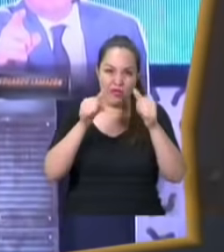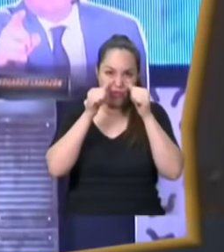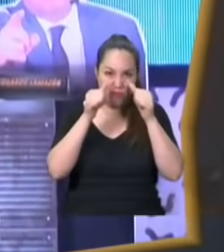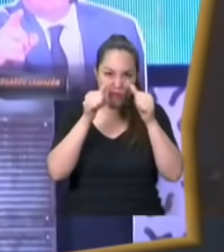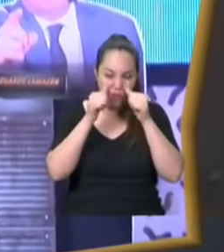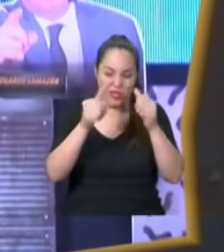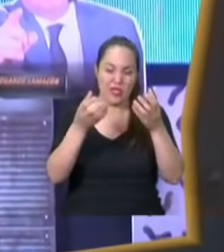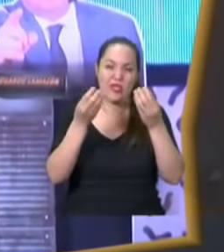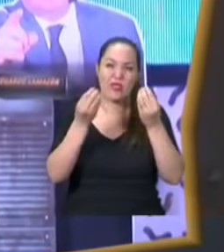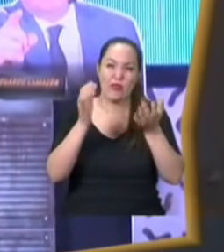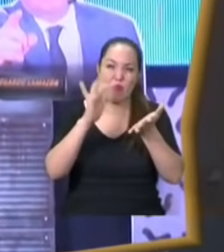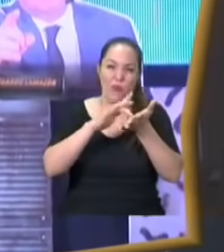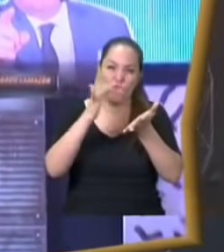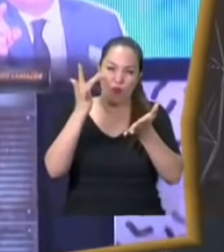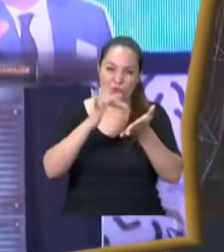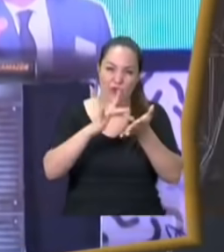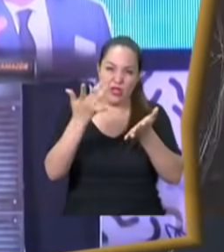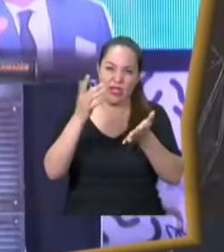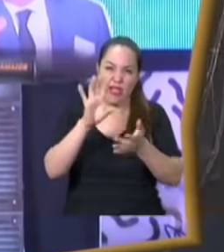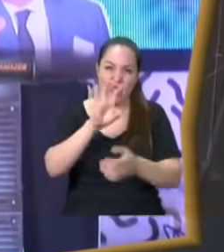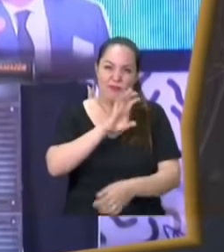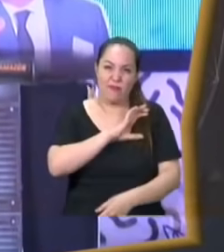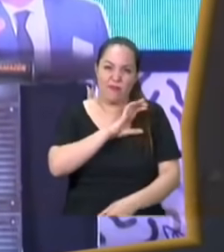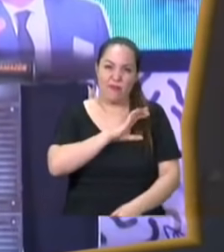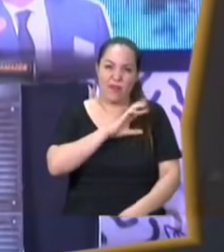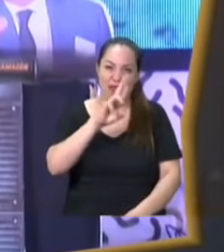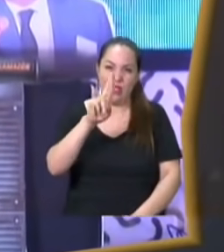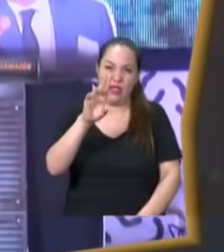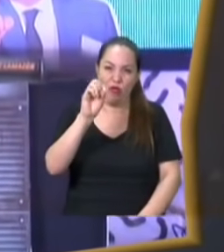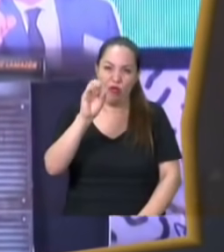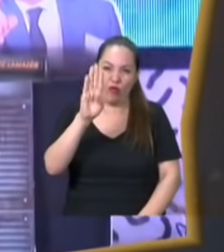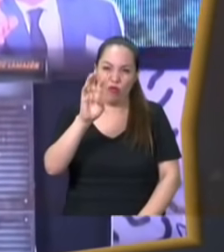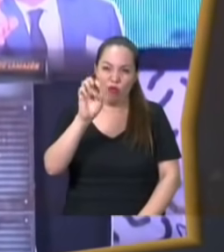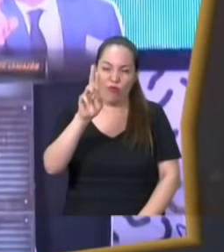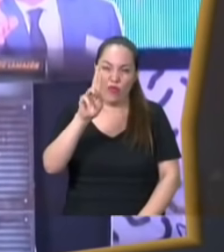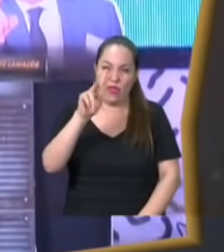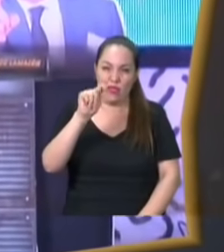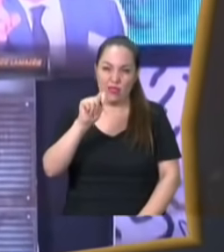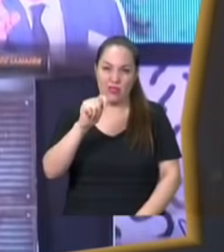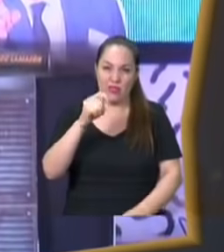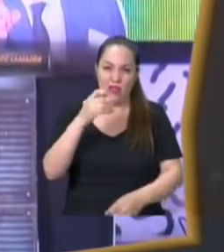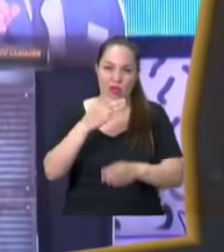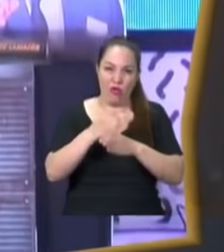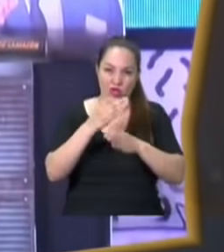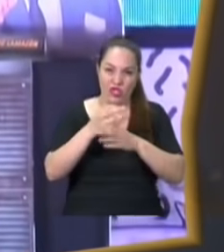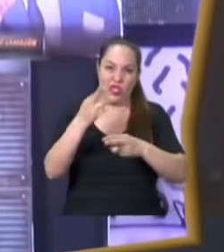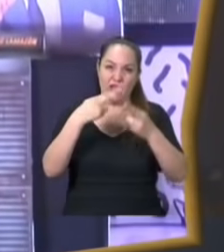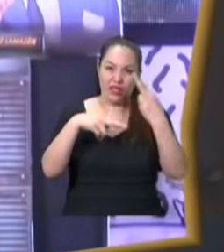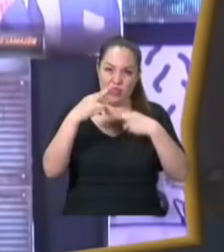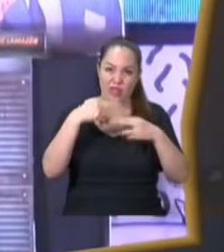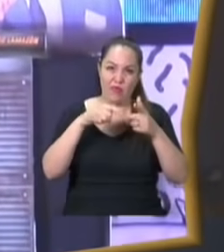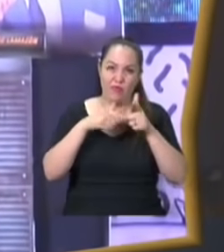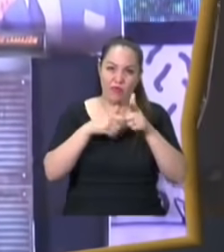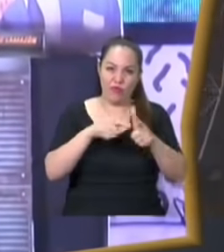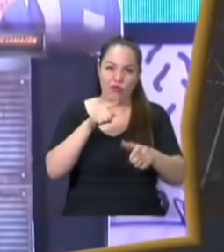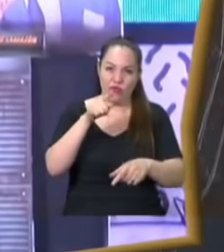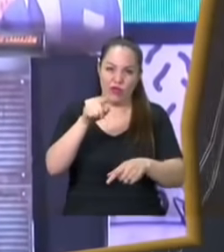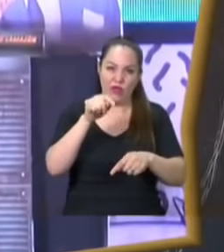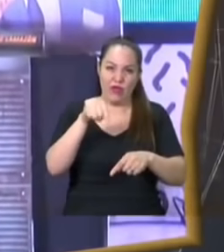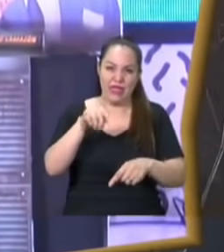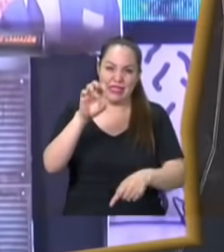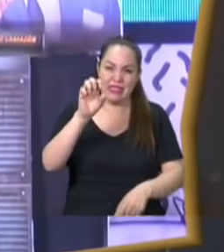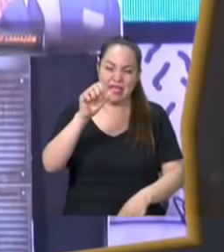Muchas gracias, mi querido Robert. Regresaremos contigo la próxima semana en este 6 Atlón.